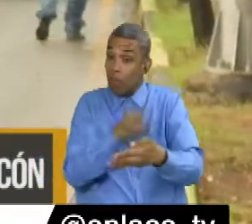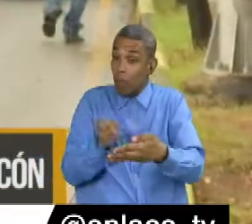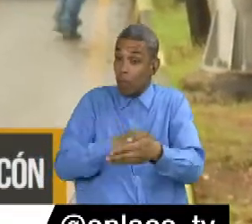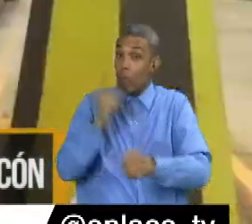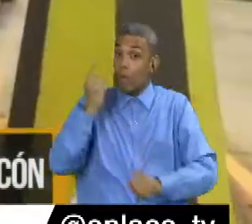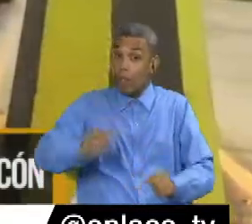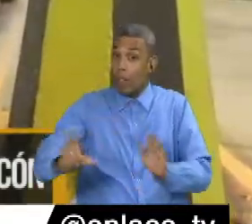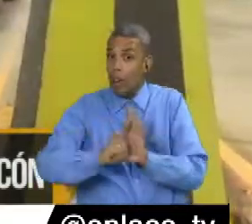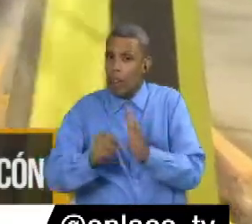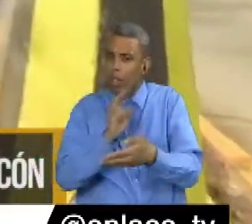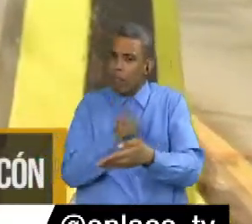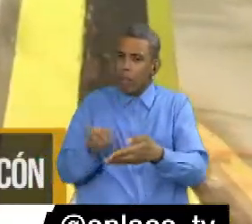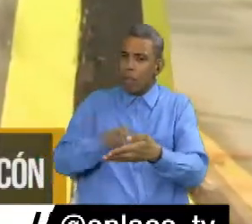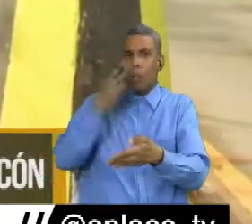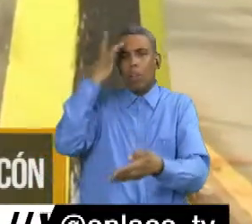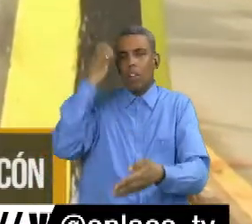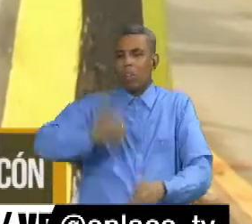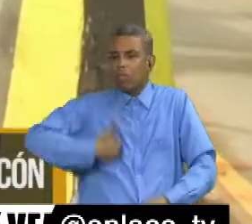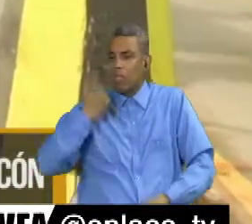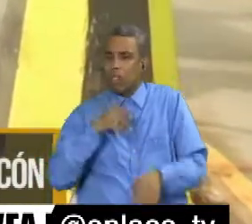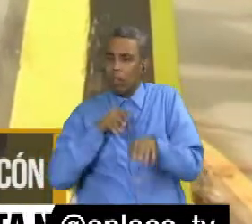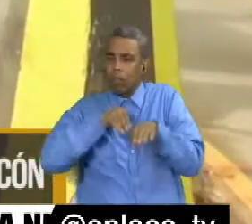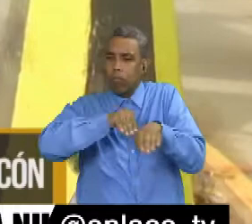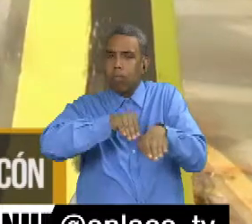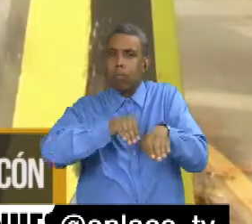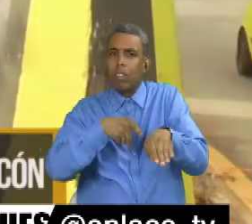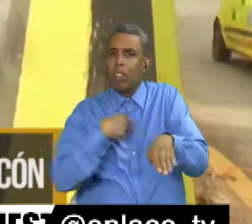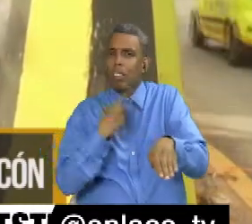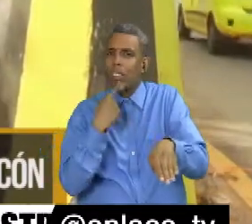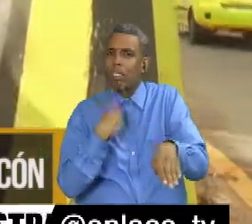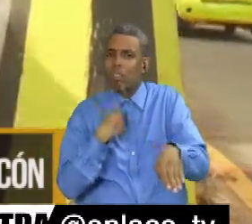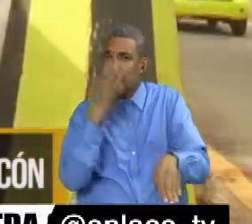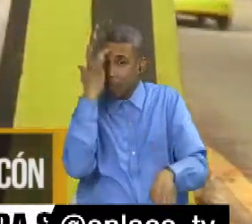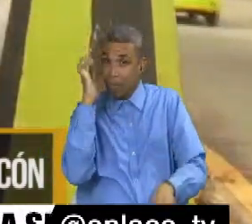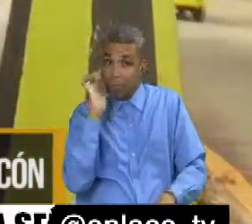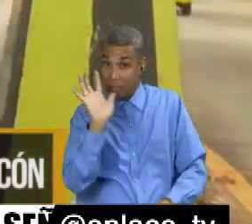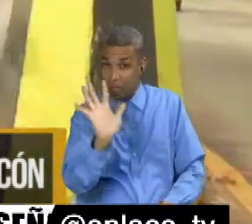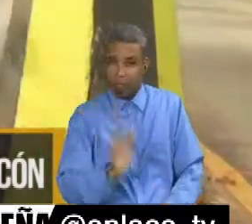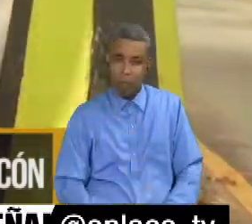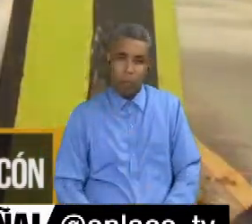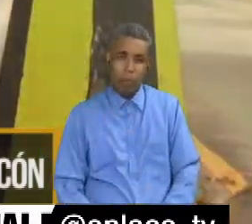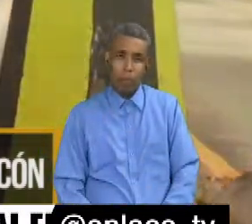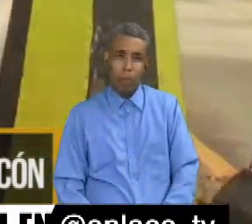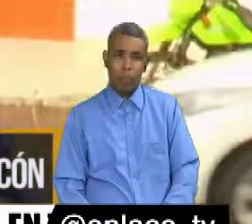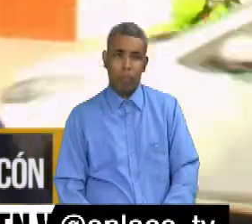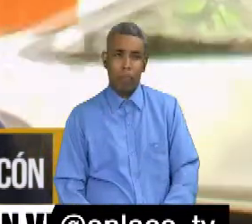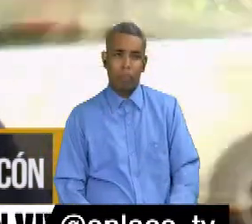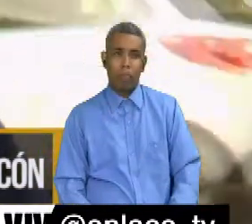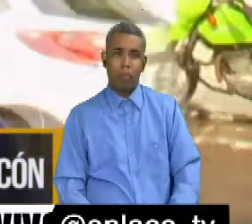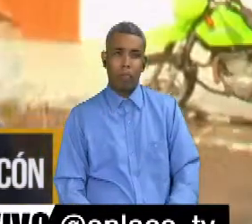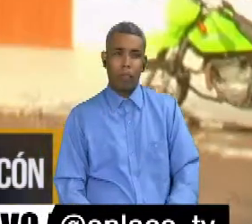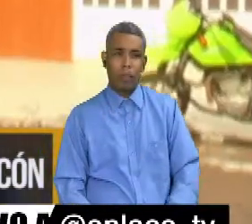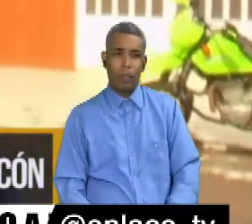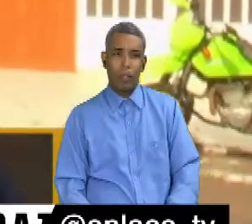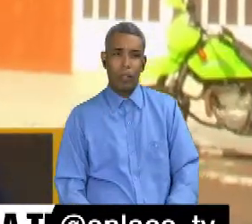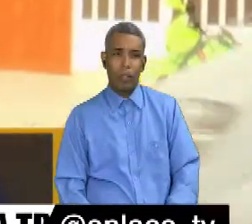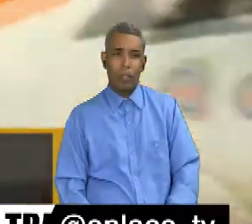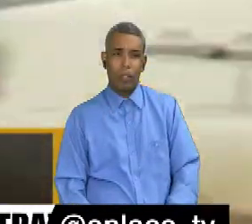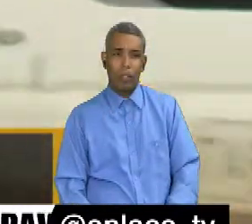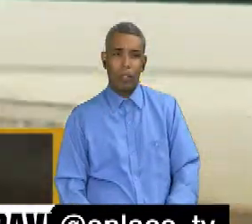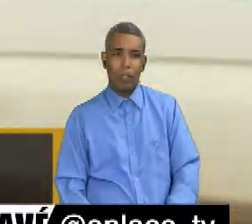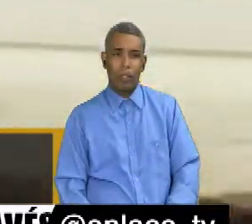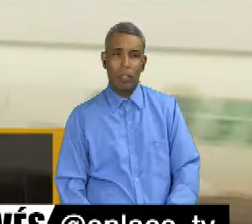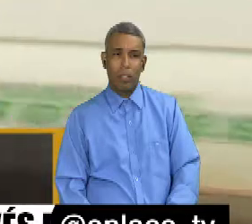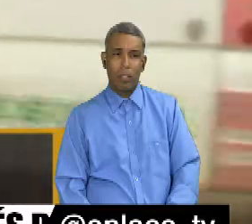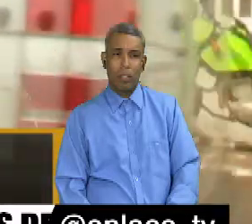porque la carretera que está habilitada para su tránsito está totalmente deteriorada. El problema es la vía de